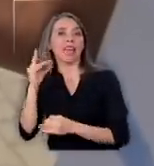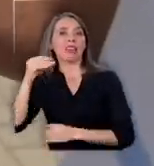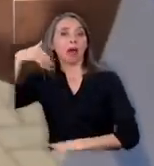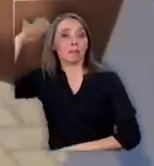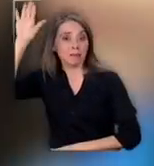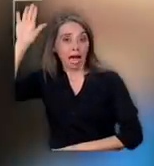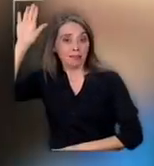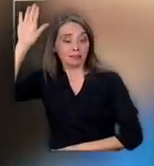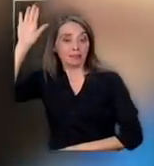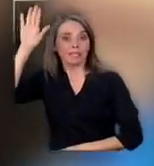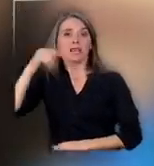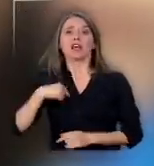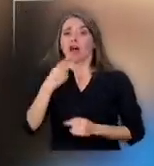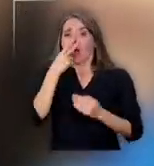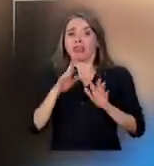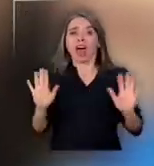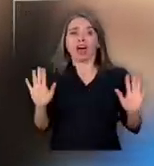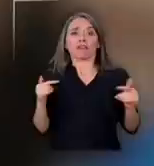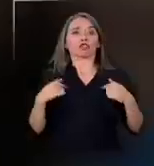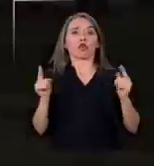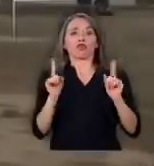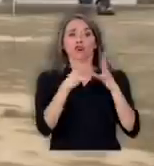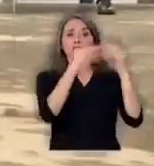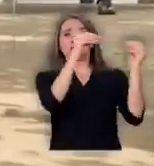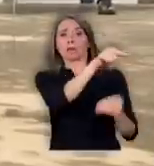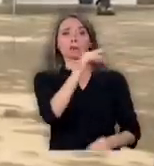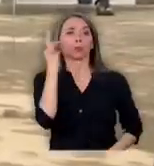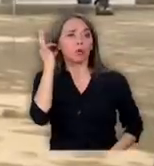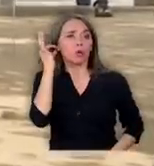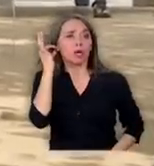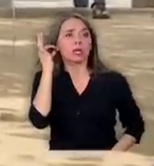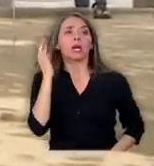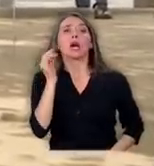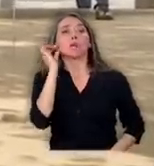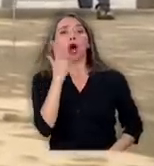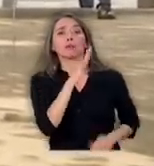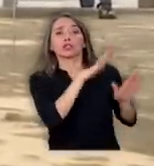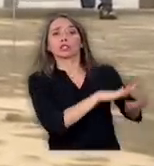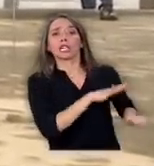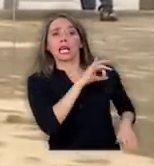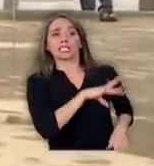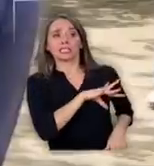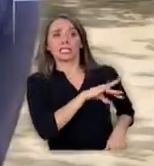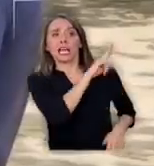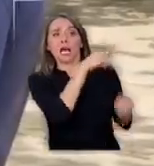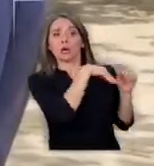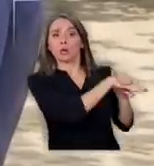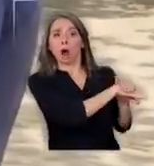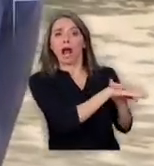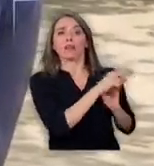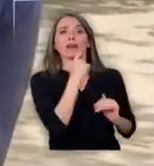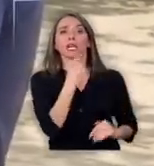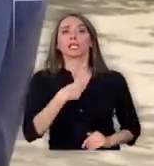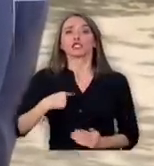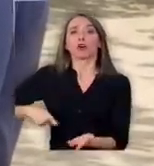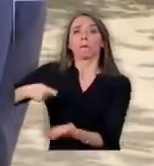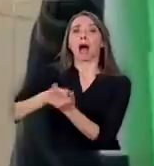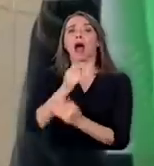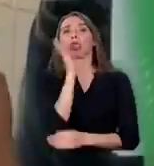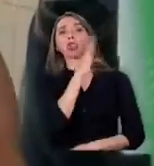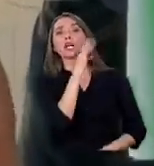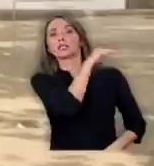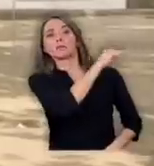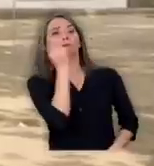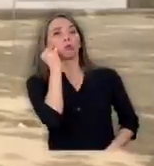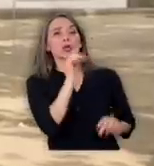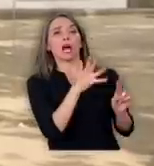y que él nada tenía que ver con su desaparición. Puede que esté en Chile y la estén guardando allá y me quieran hacer pagar a mí. Sí, ella